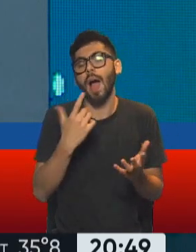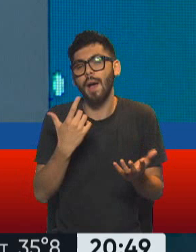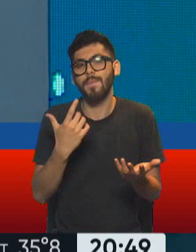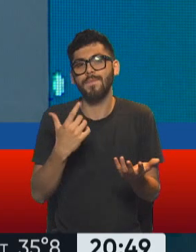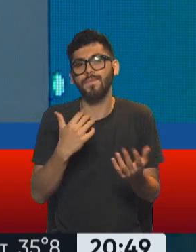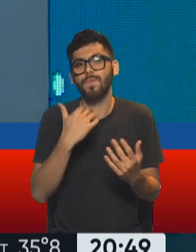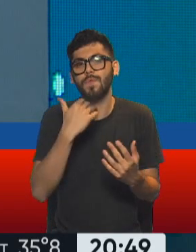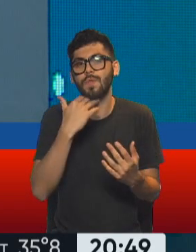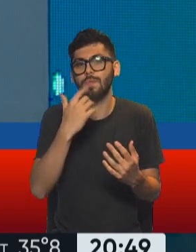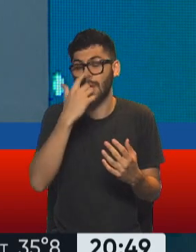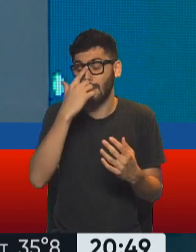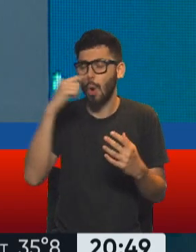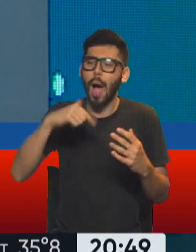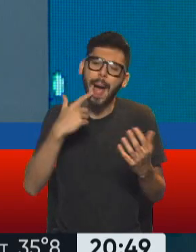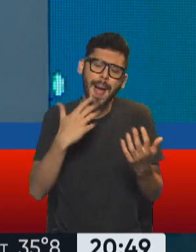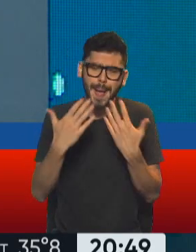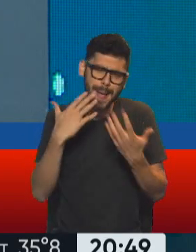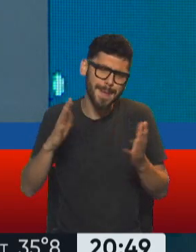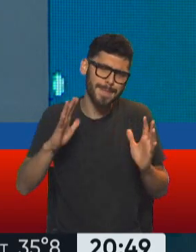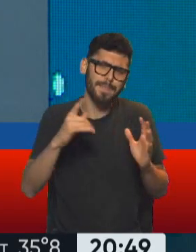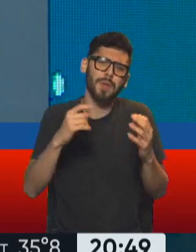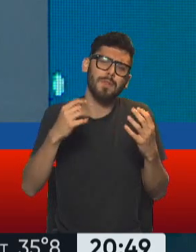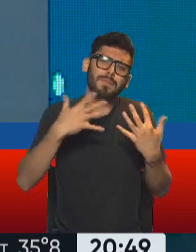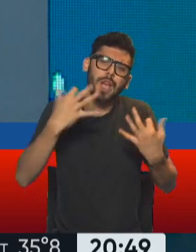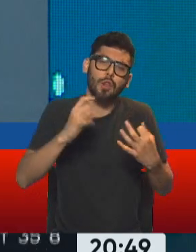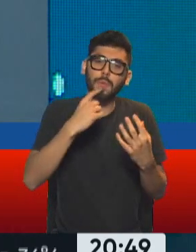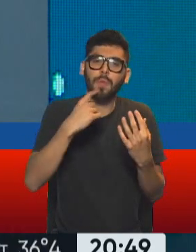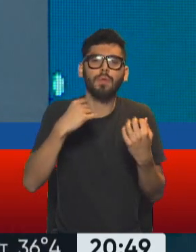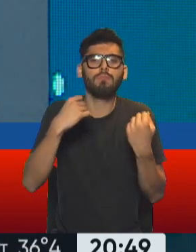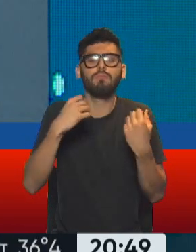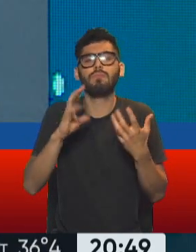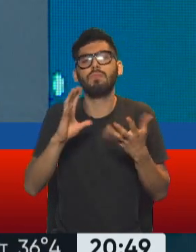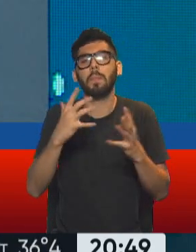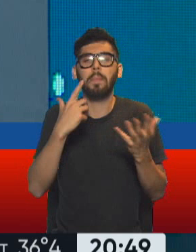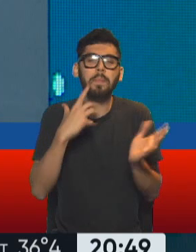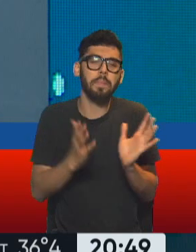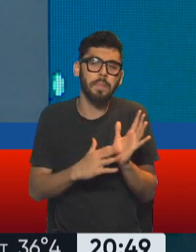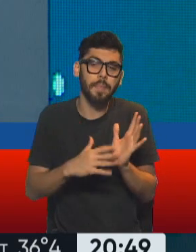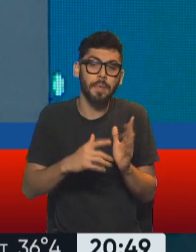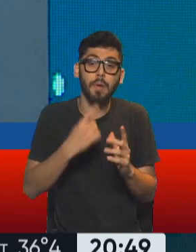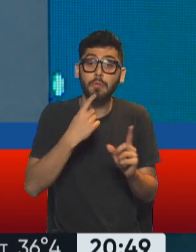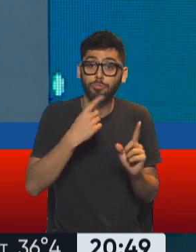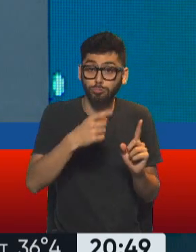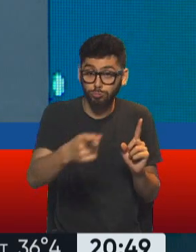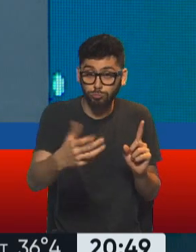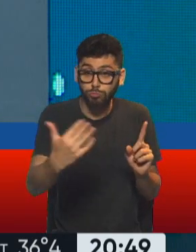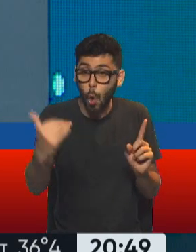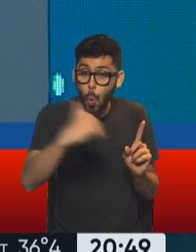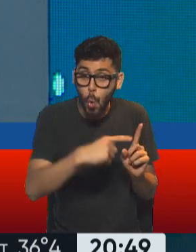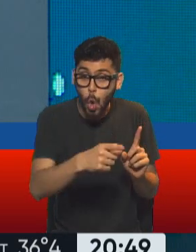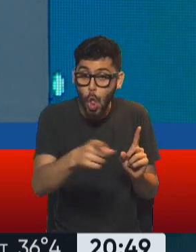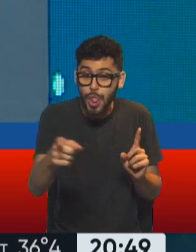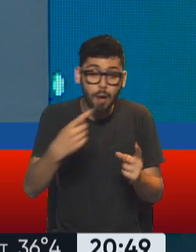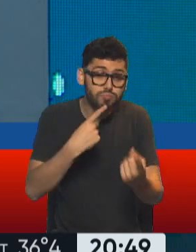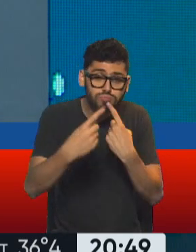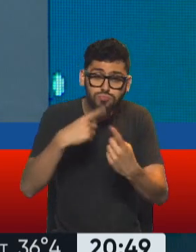digamos no sé si tiene sentido contarlos acá pero digo cuando vos me dice ejercí haces ejercicios de si la gente estaría dispuesto a acompañarlo con su voto lo que ves es